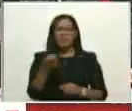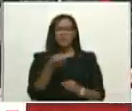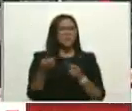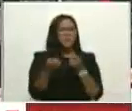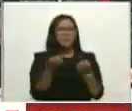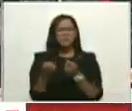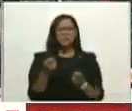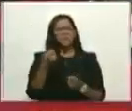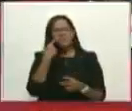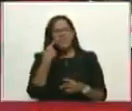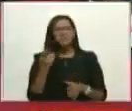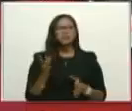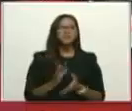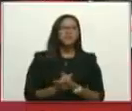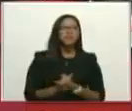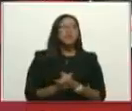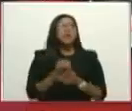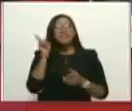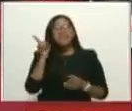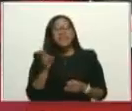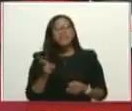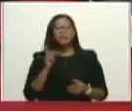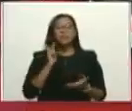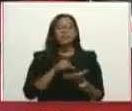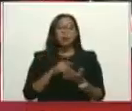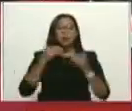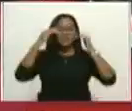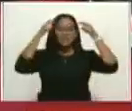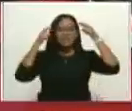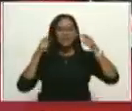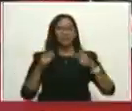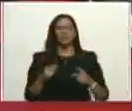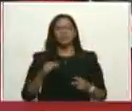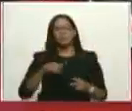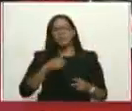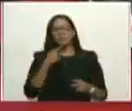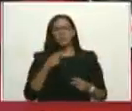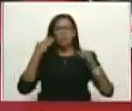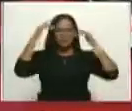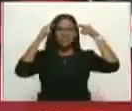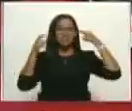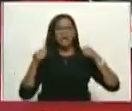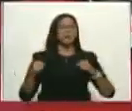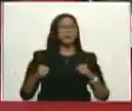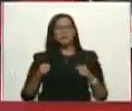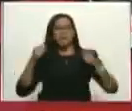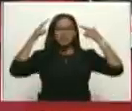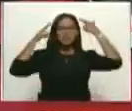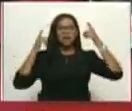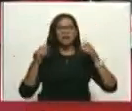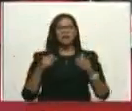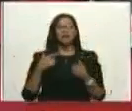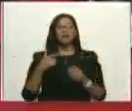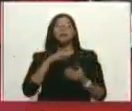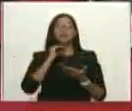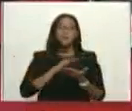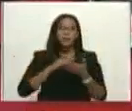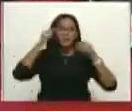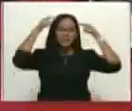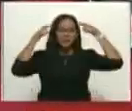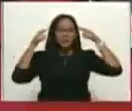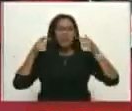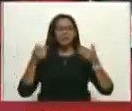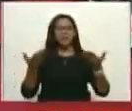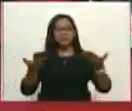fíjese que ellos, cuando estaba el comandante Chávez, uno podía decir, bueno, el comandante Chávez. Se fue el comandante Chávez, le dejó